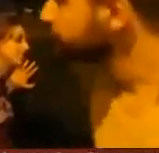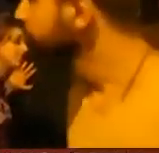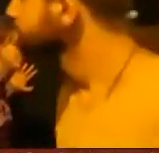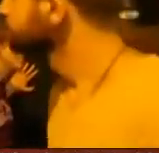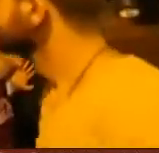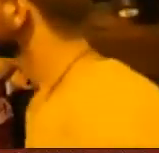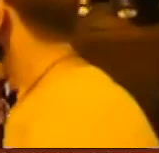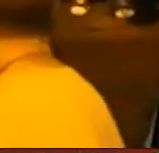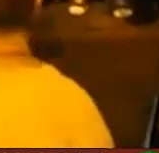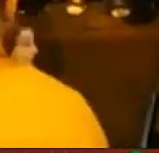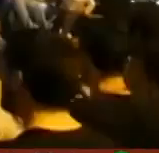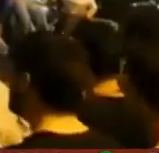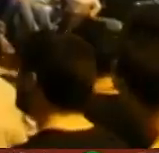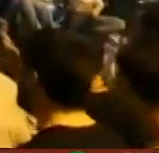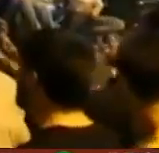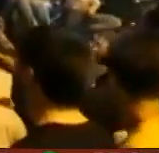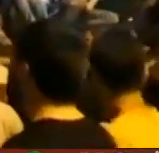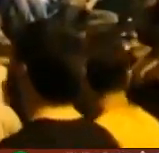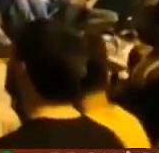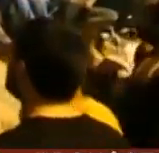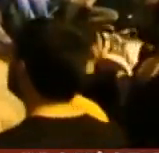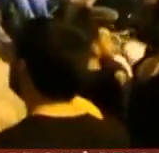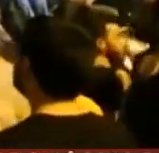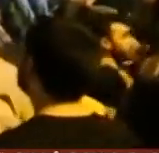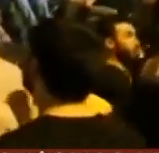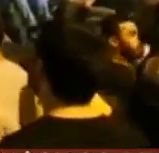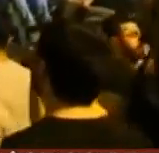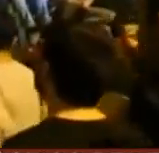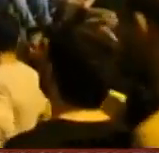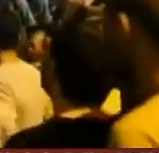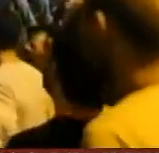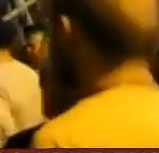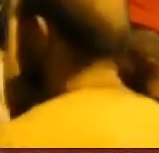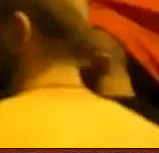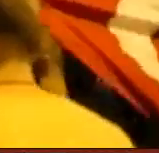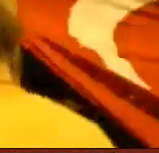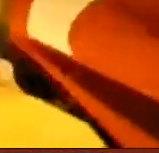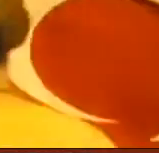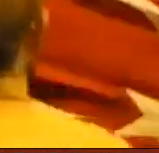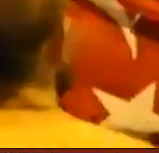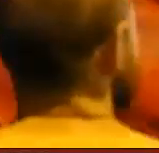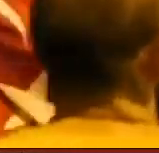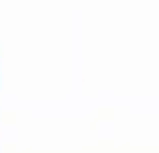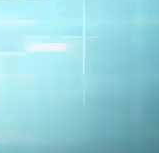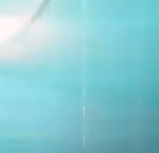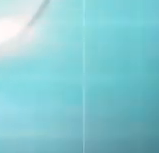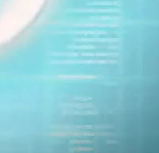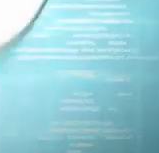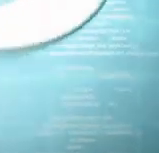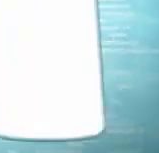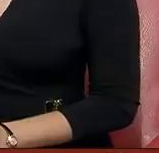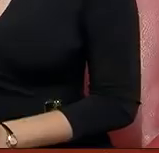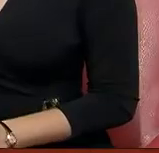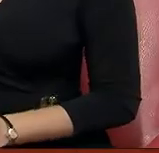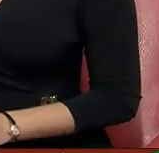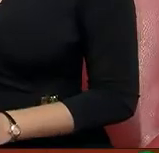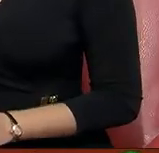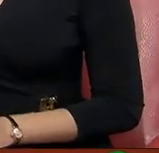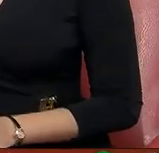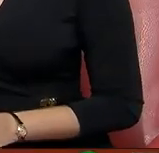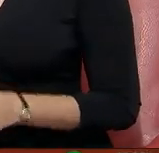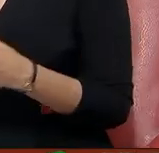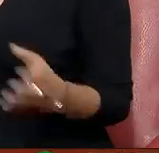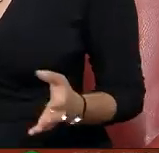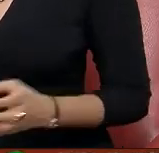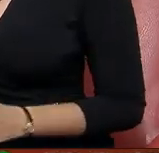salvo. Irónicamente, pues la tecnología y las redes sociales se convirtieron en el aliado principal y perfecto del gobierno